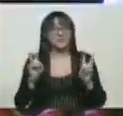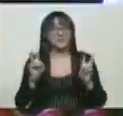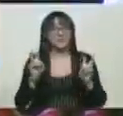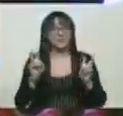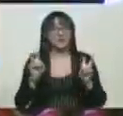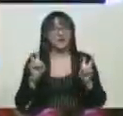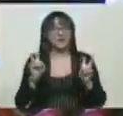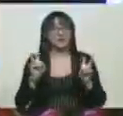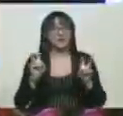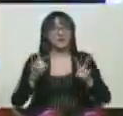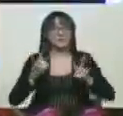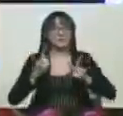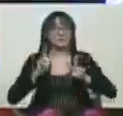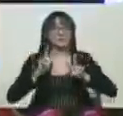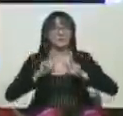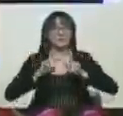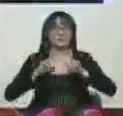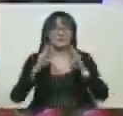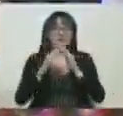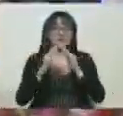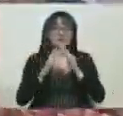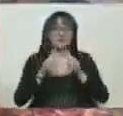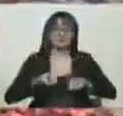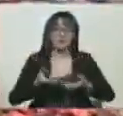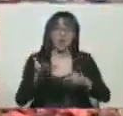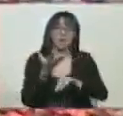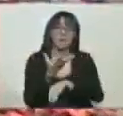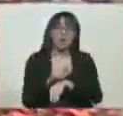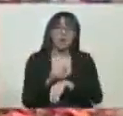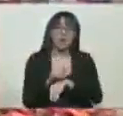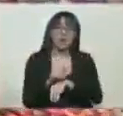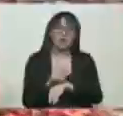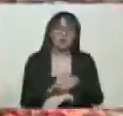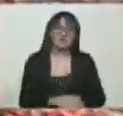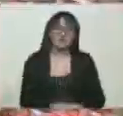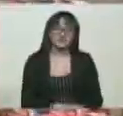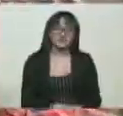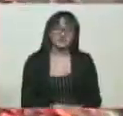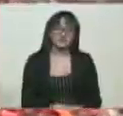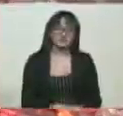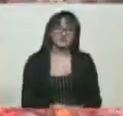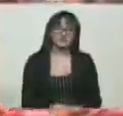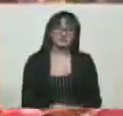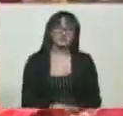para Monagas. ¡Toma nota, gobernadora!